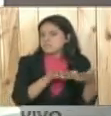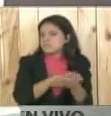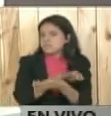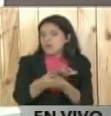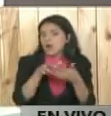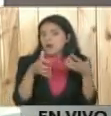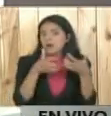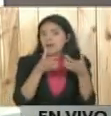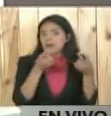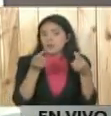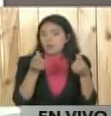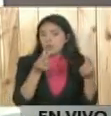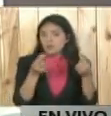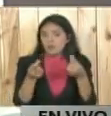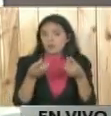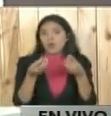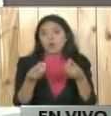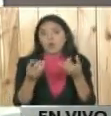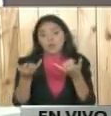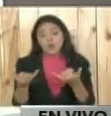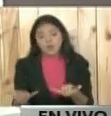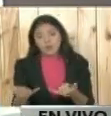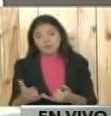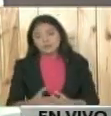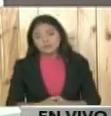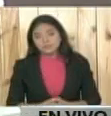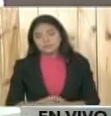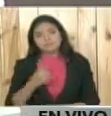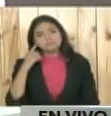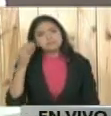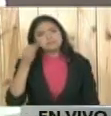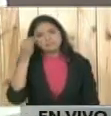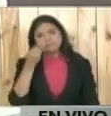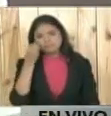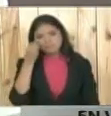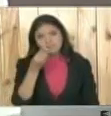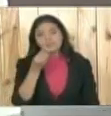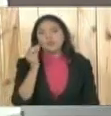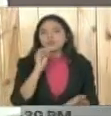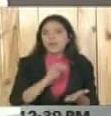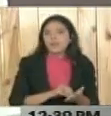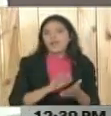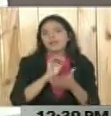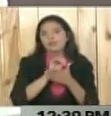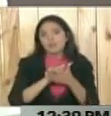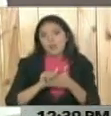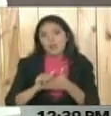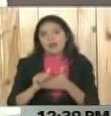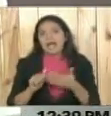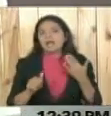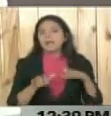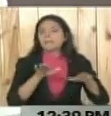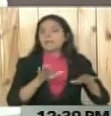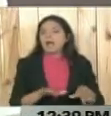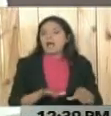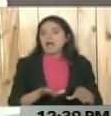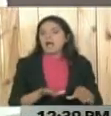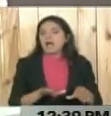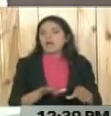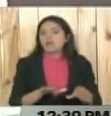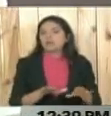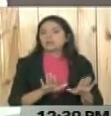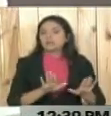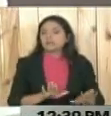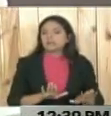han provocado la crisis a través de la guerra económica y cómo ahora piensan regresar con el tema del dólar. Estuvieron parados un tiempo y